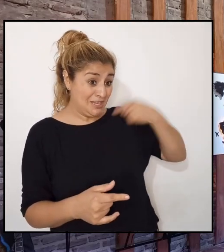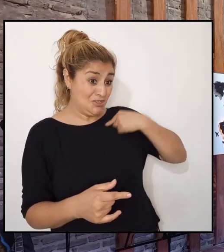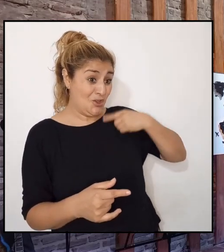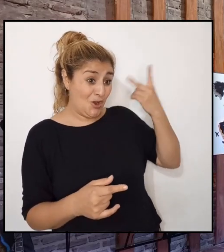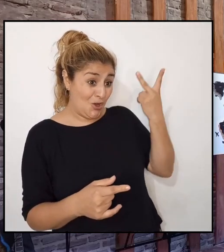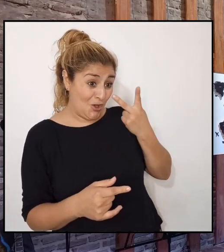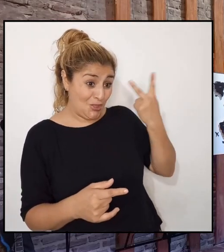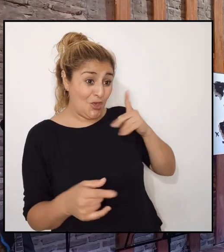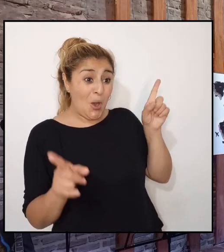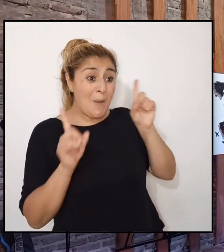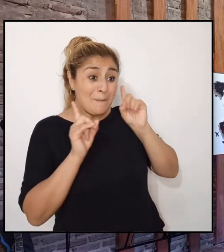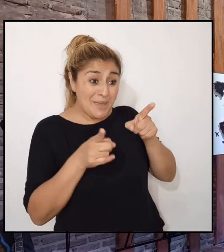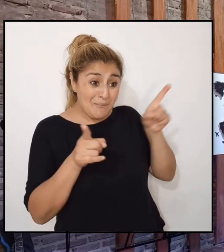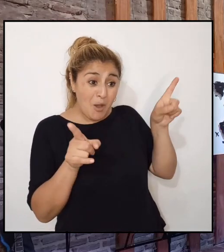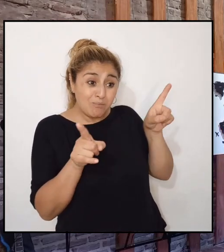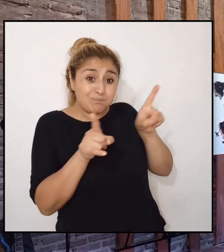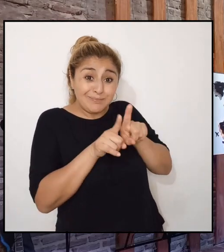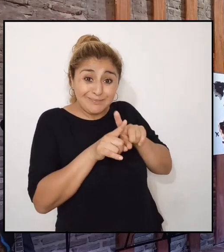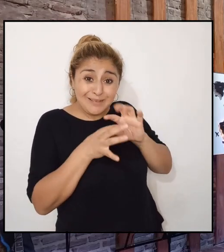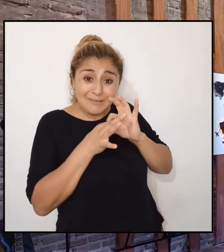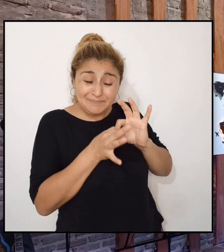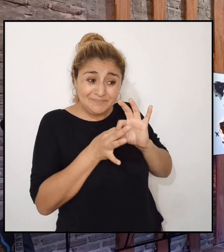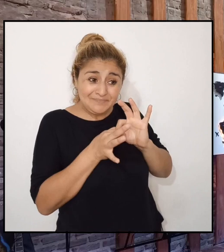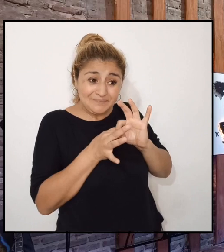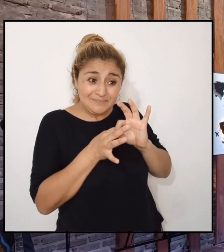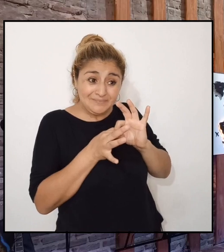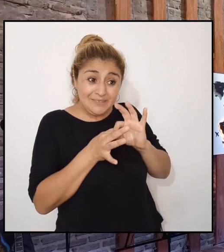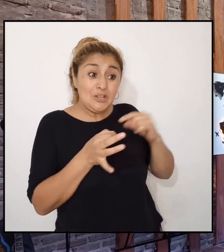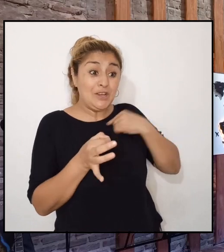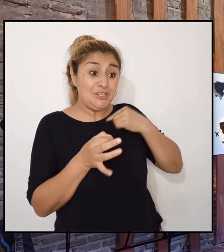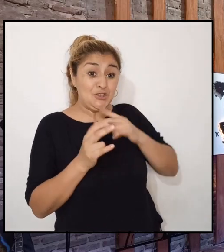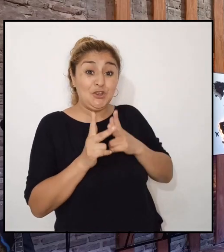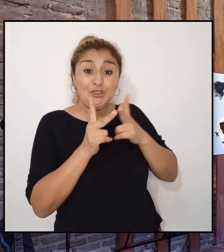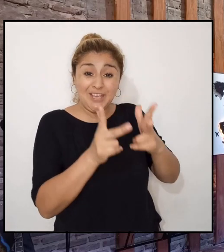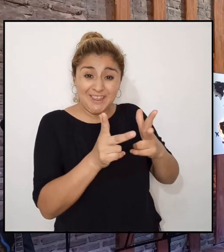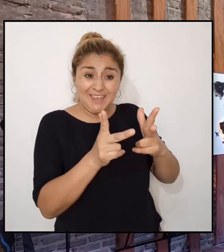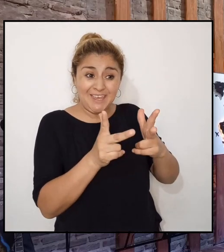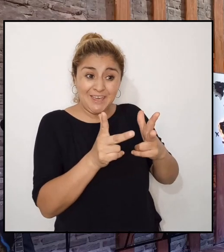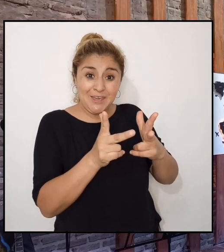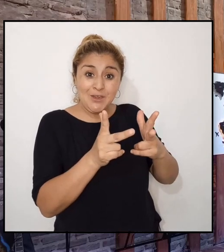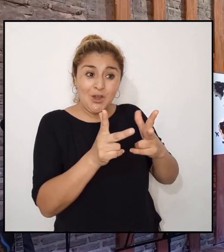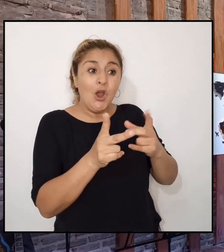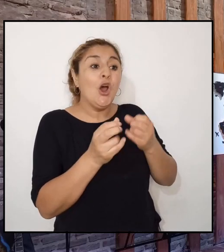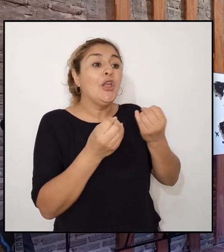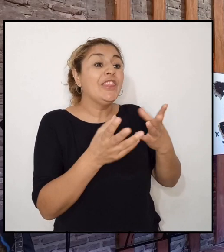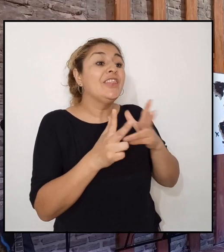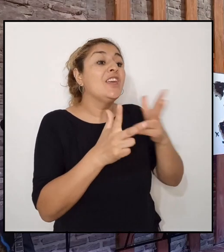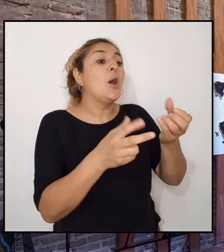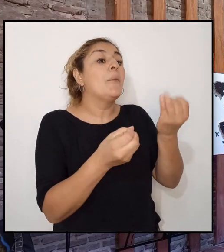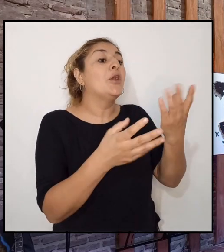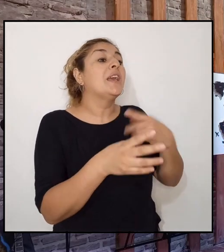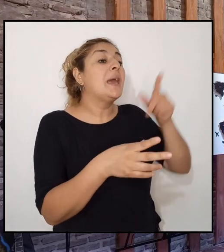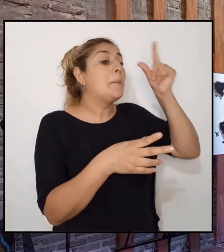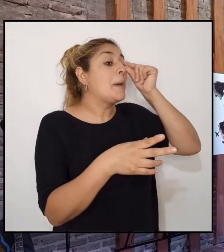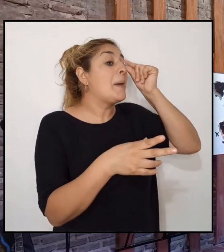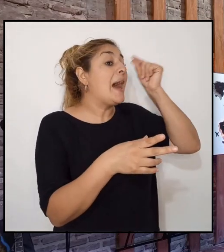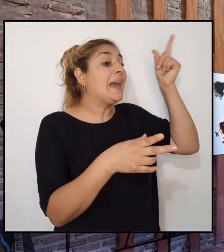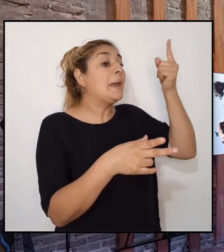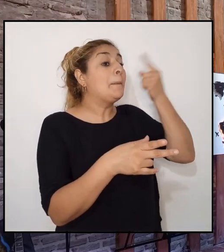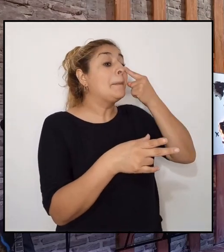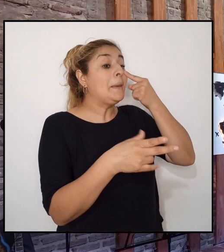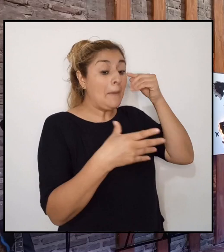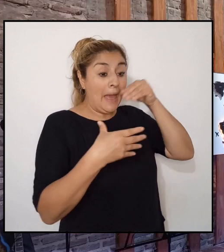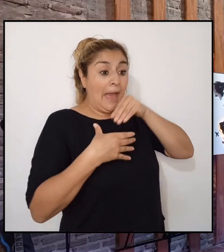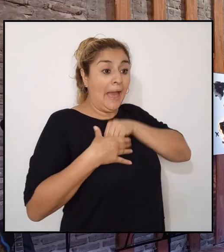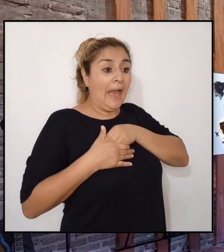las hablo por mi propia cuenta, sino que el Padre que mora en mí, Él hace las obras. Creedme que yo soy el Padre y